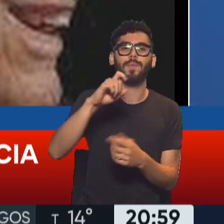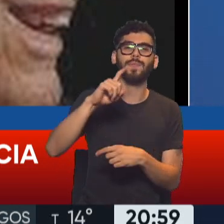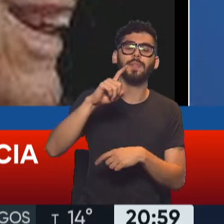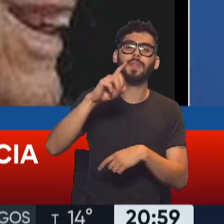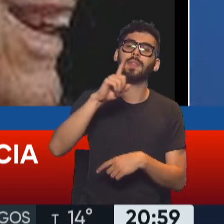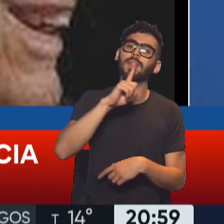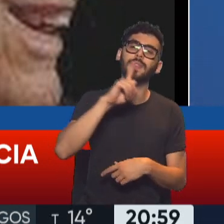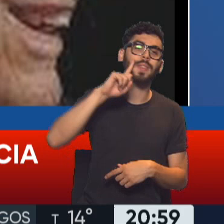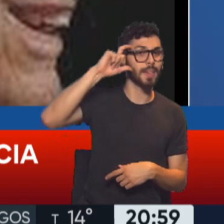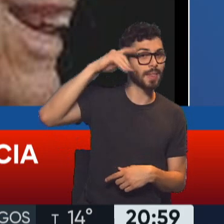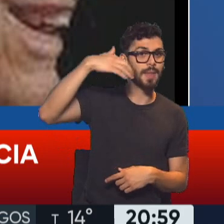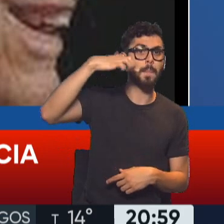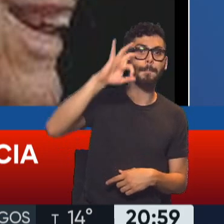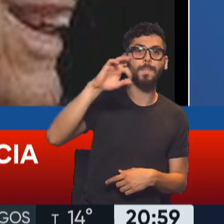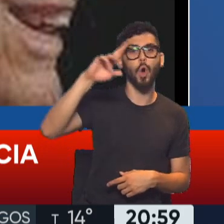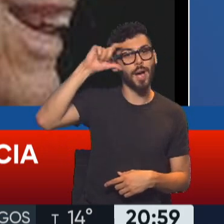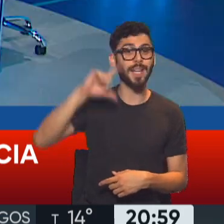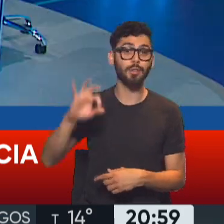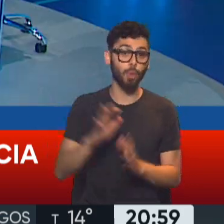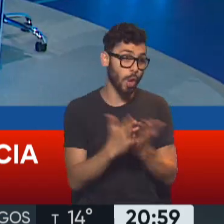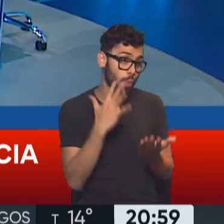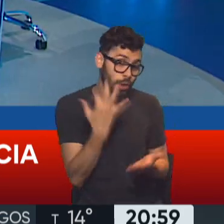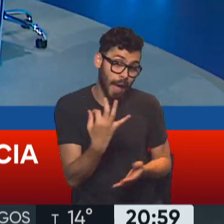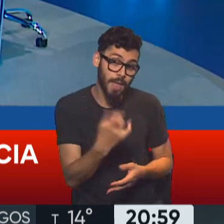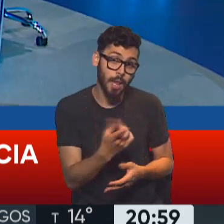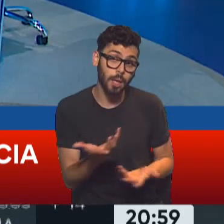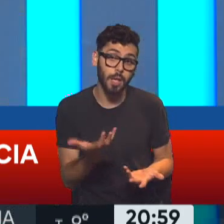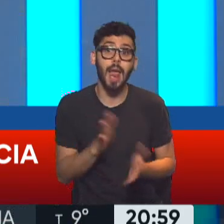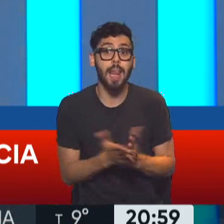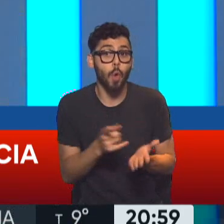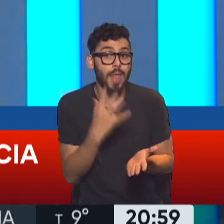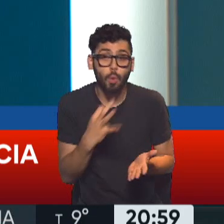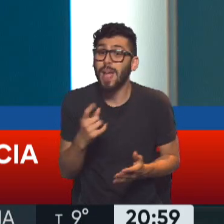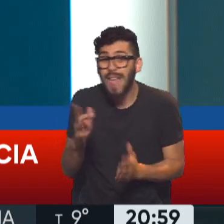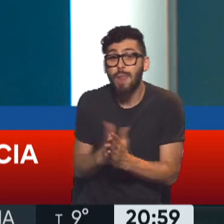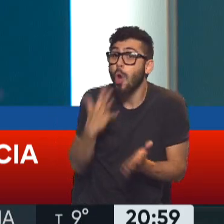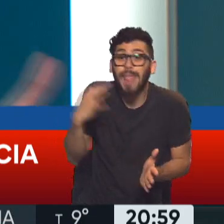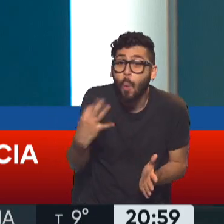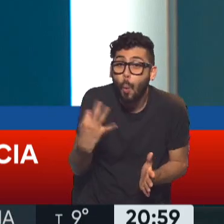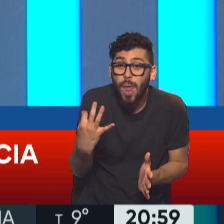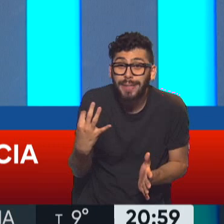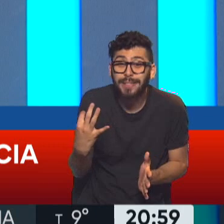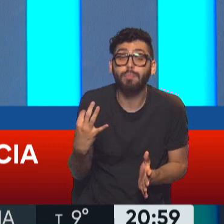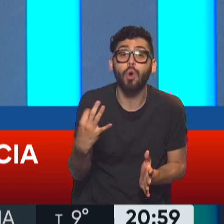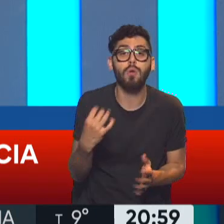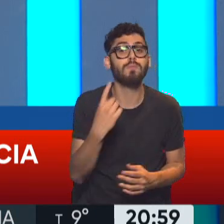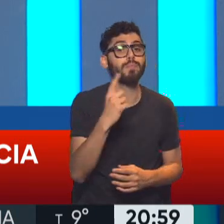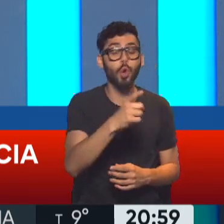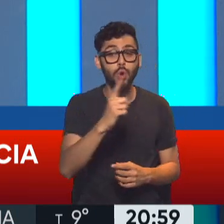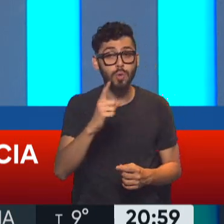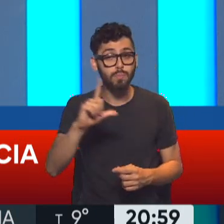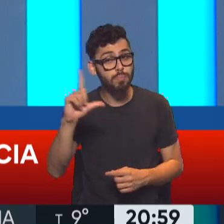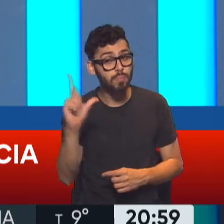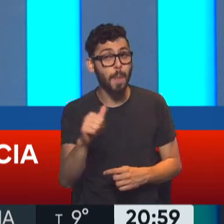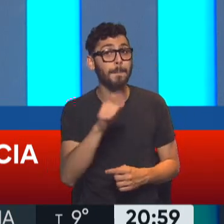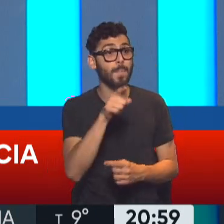la historia de Pero la está Revolución. bien ese libro. Está bien. Está muy bien ese Está libro. buenísimo Por el eso, libro. digo, es increíble, porque